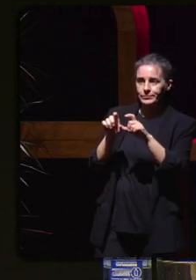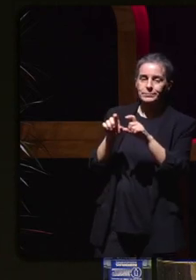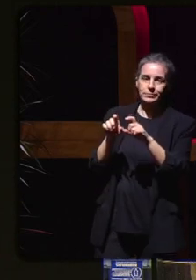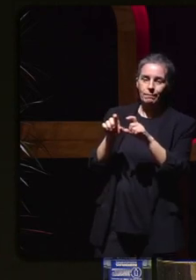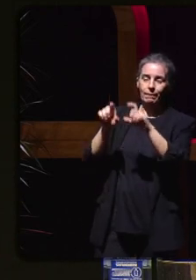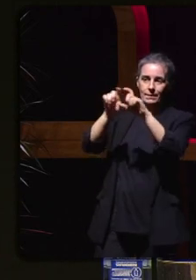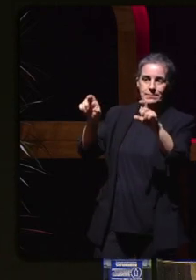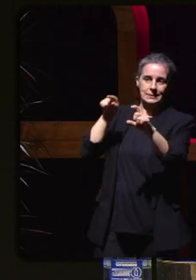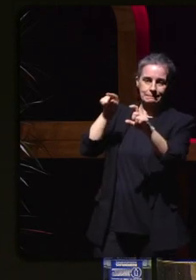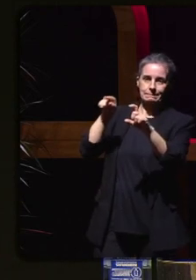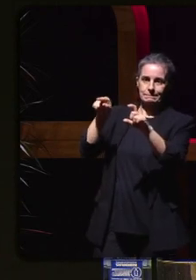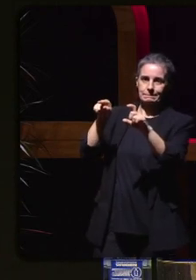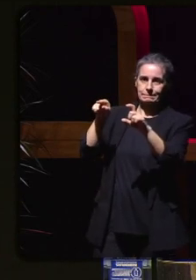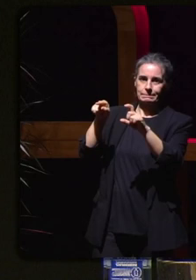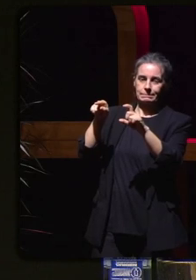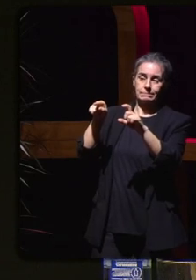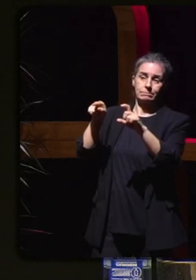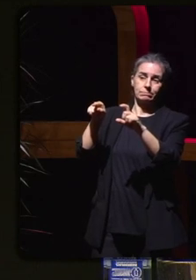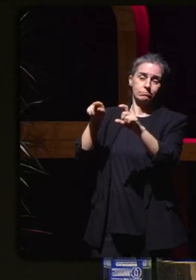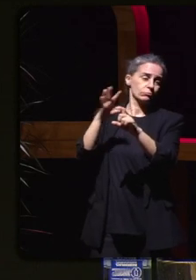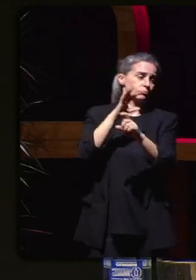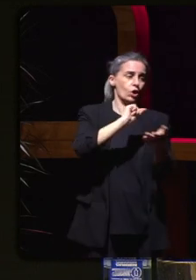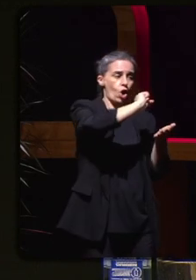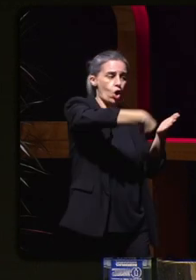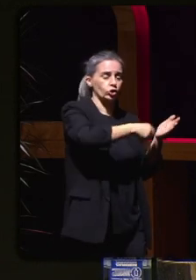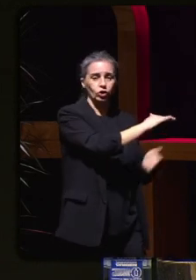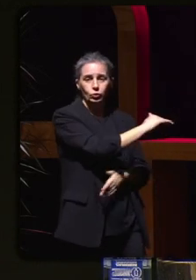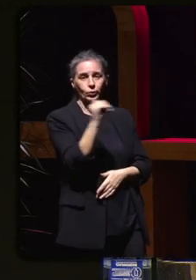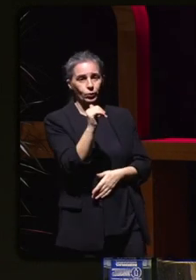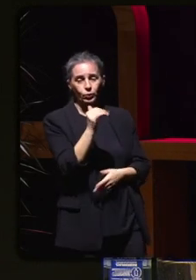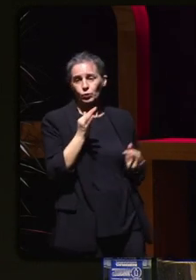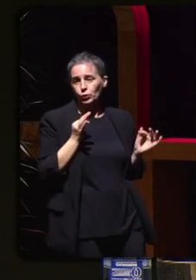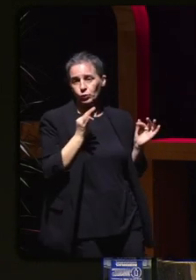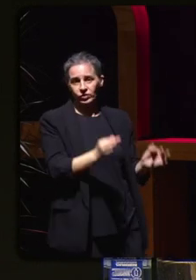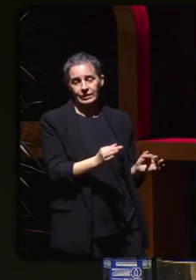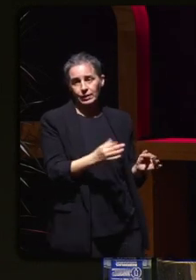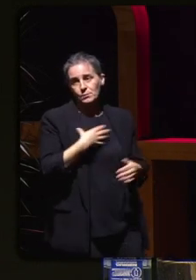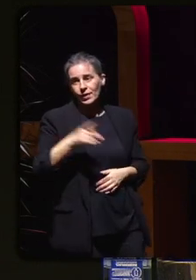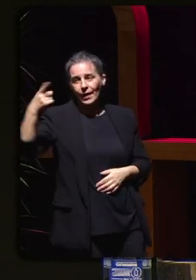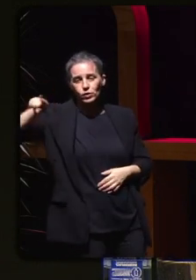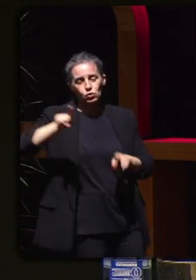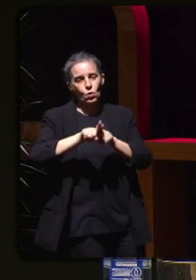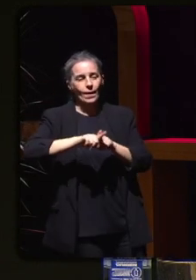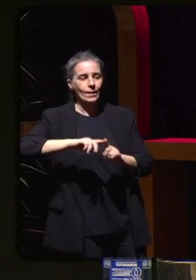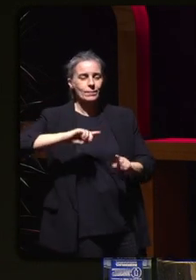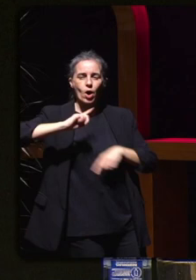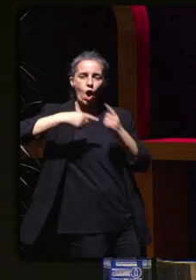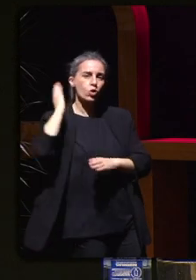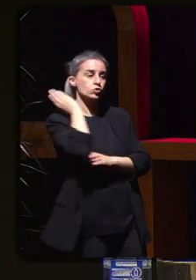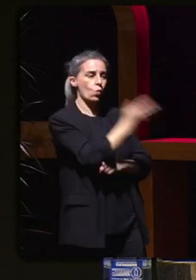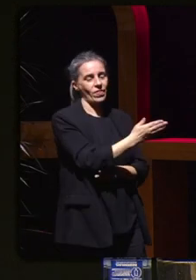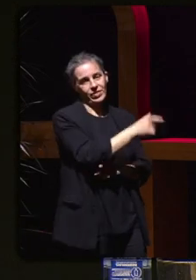se puede esperar que esa plataforma o esa productora pueda tener ciertas represalias hacia ese